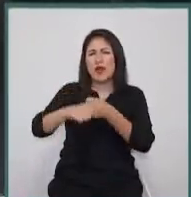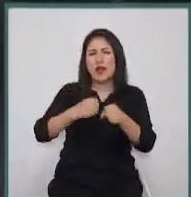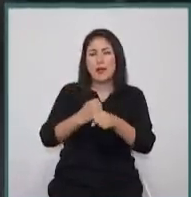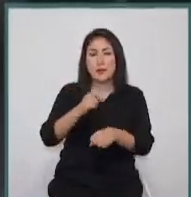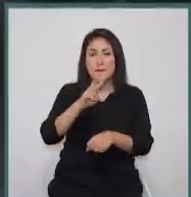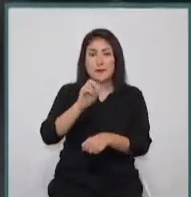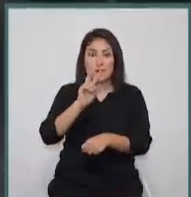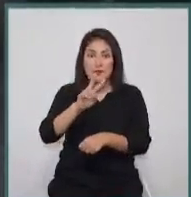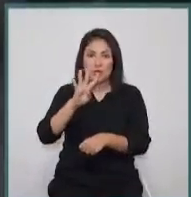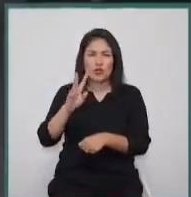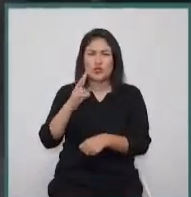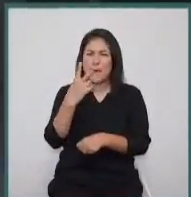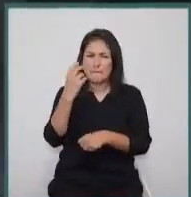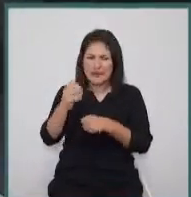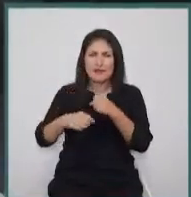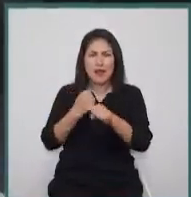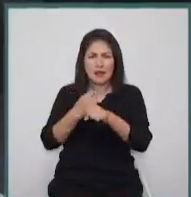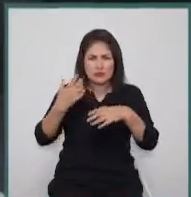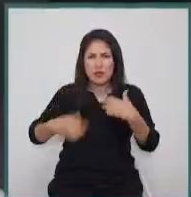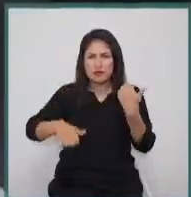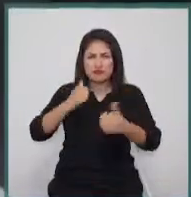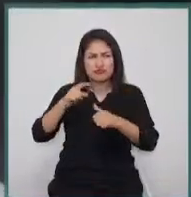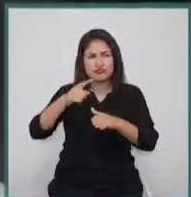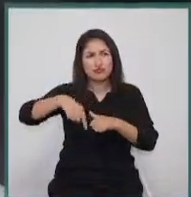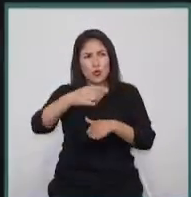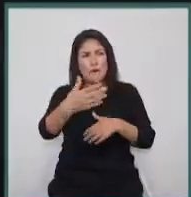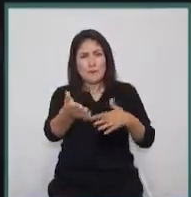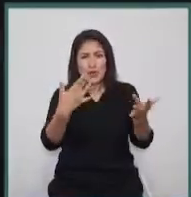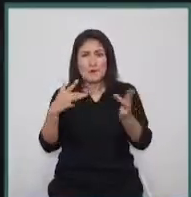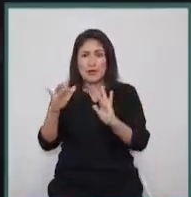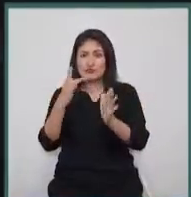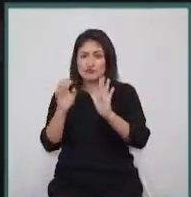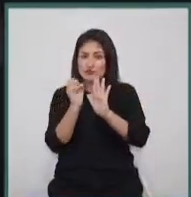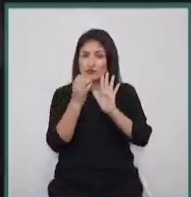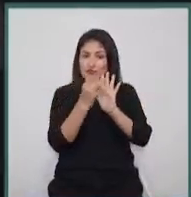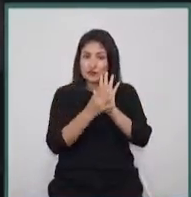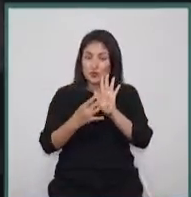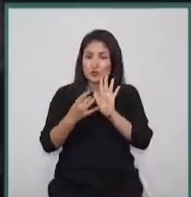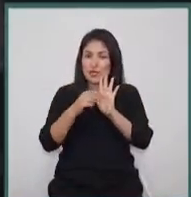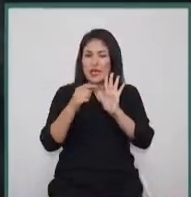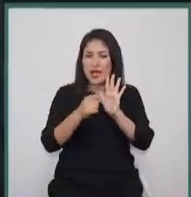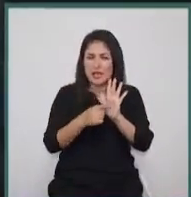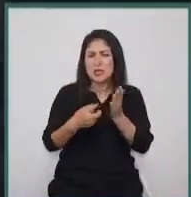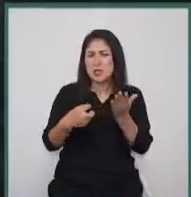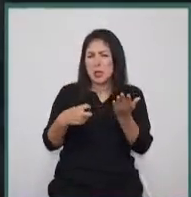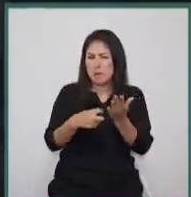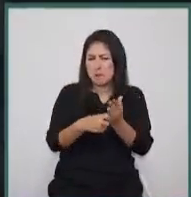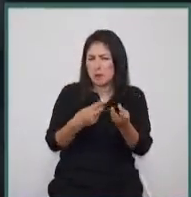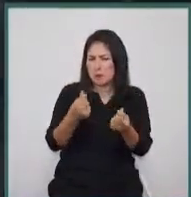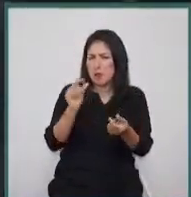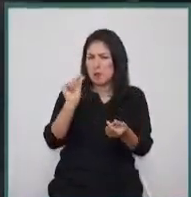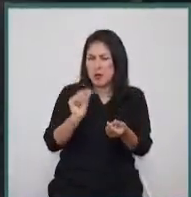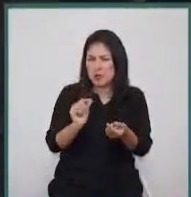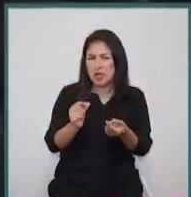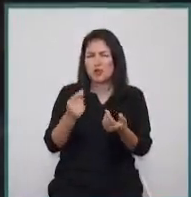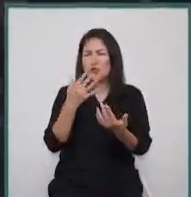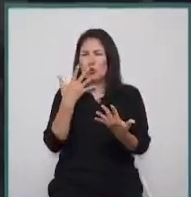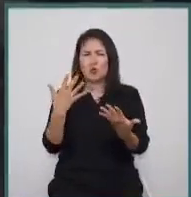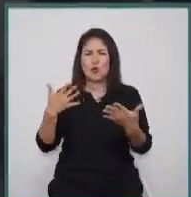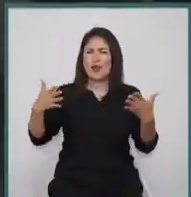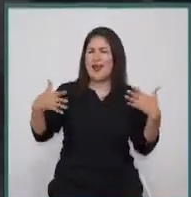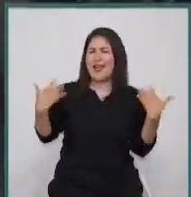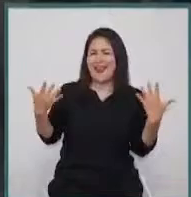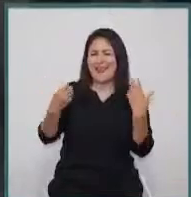Huanca 2024, vigésimo concurso. Invitados todos, revisen las redes sociales, hay accesibilidad en los precios y hay mucho